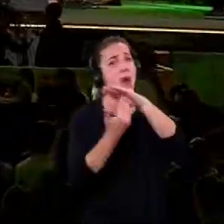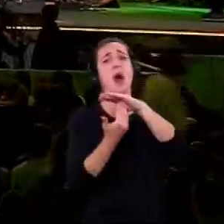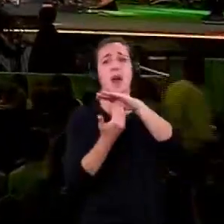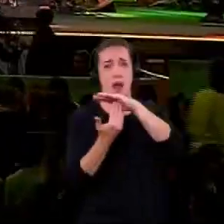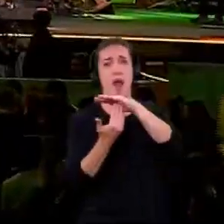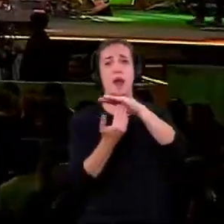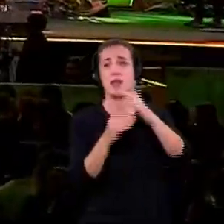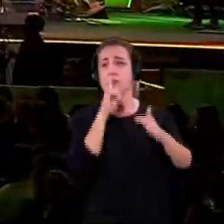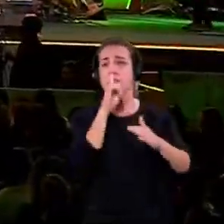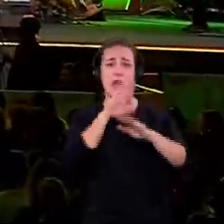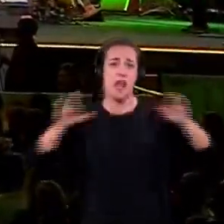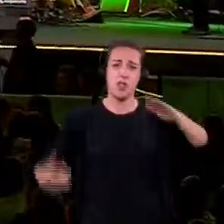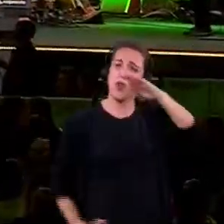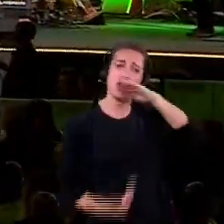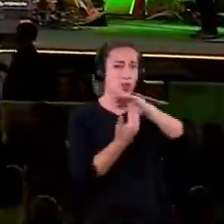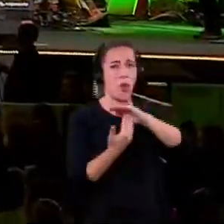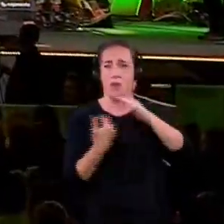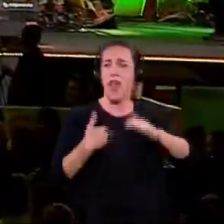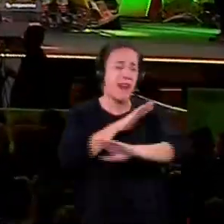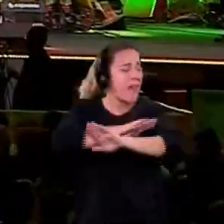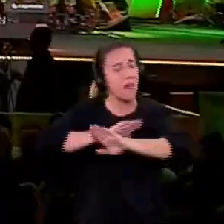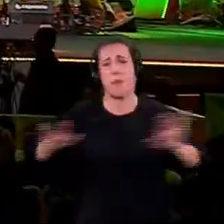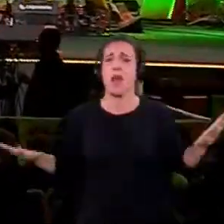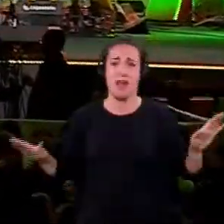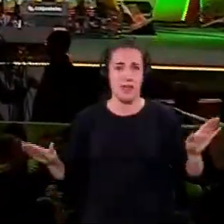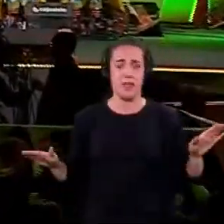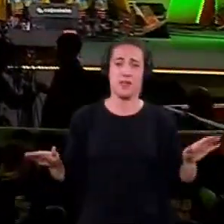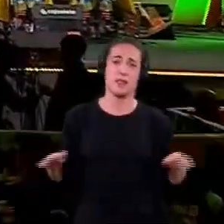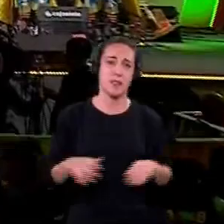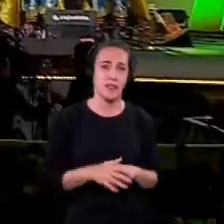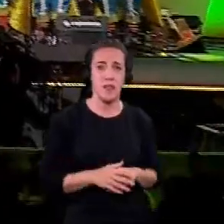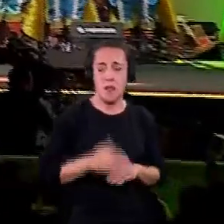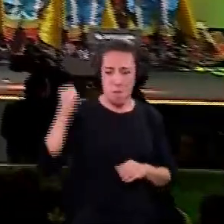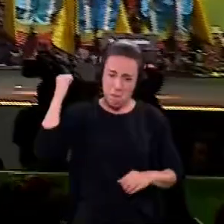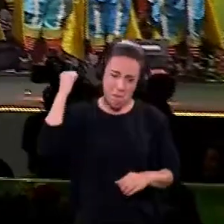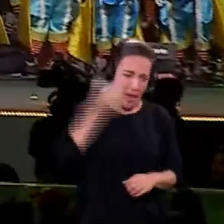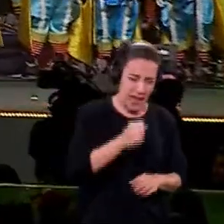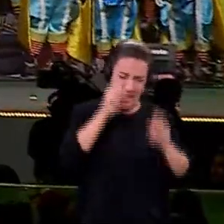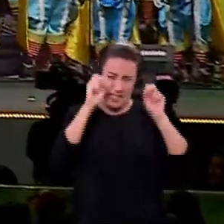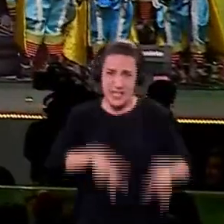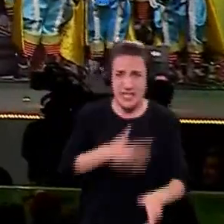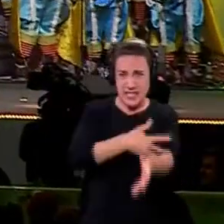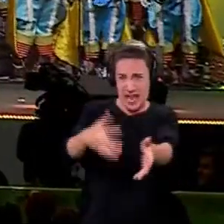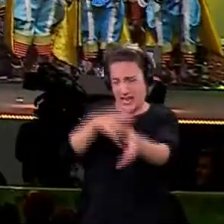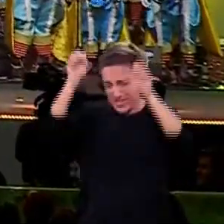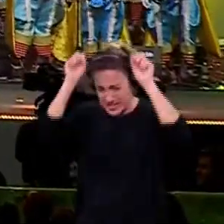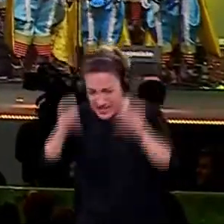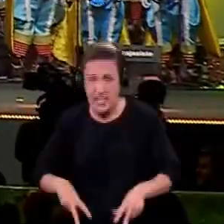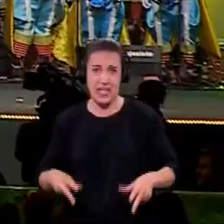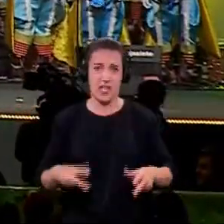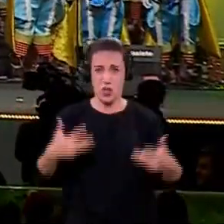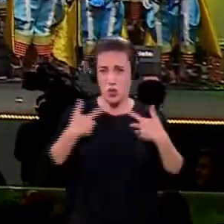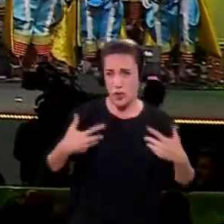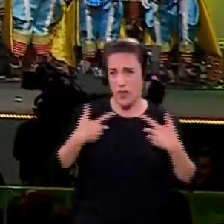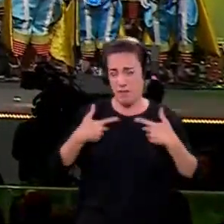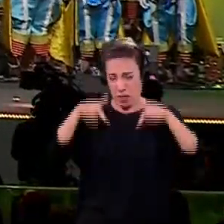silencio y stop, nada más. Sin matar, sin sangrar, sin sufrimiento